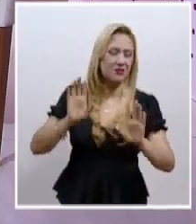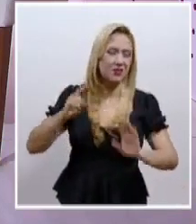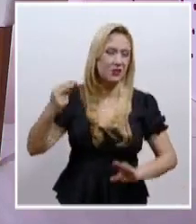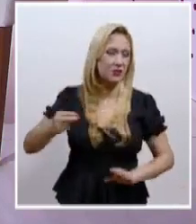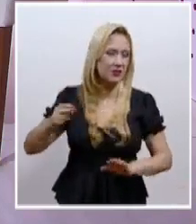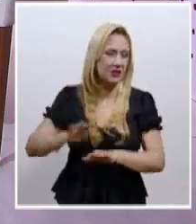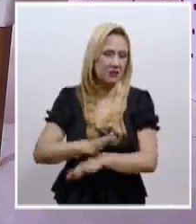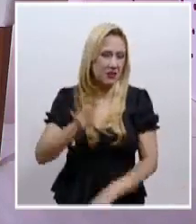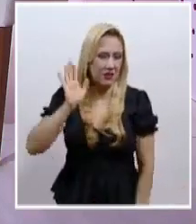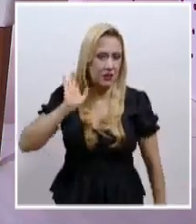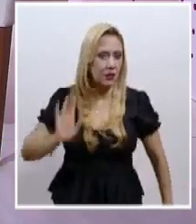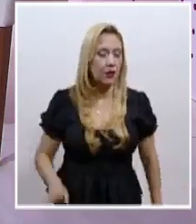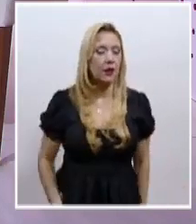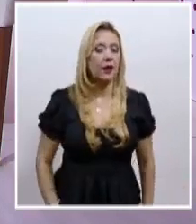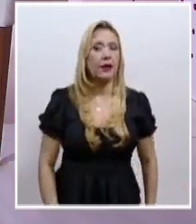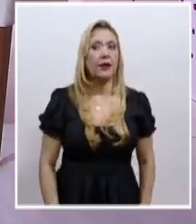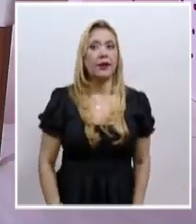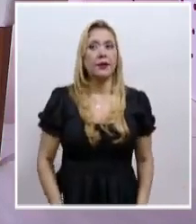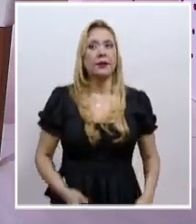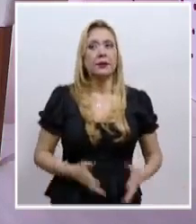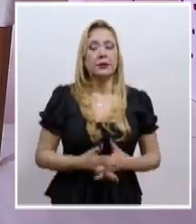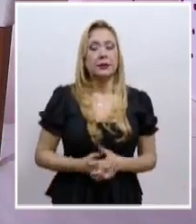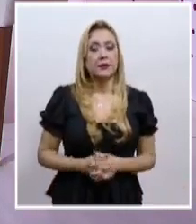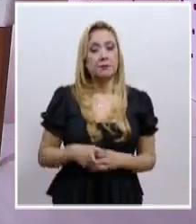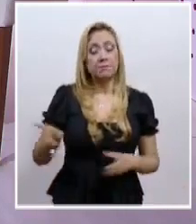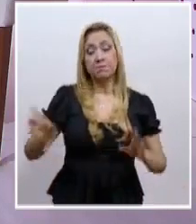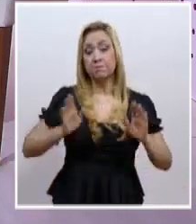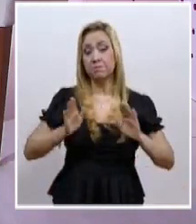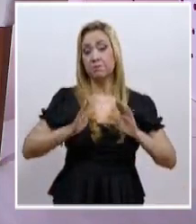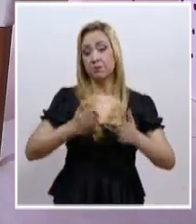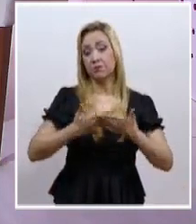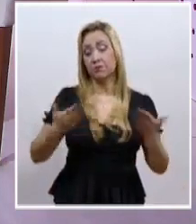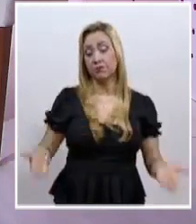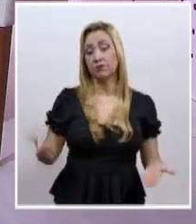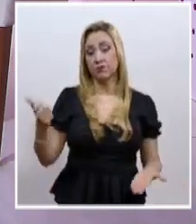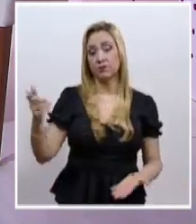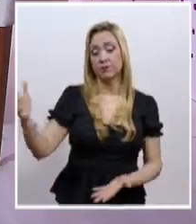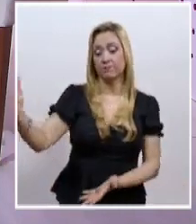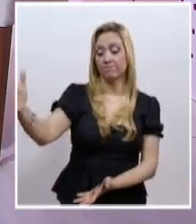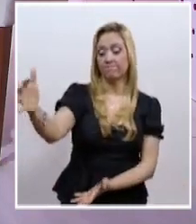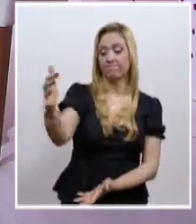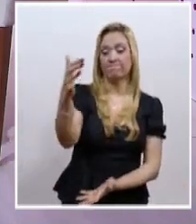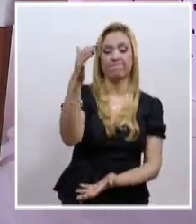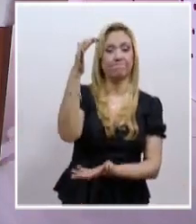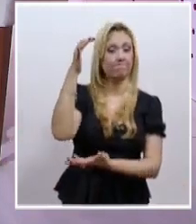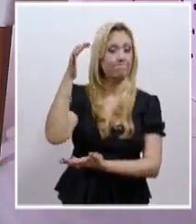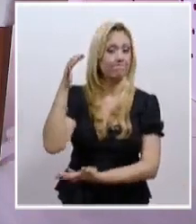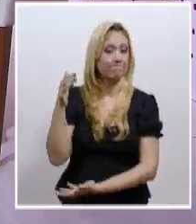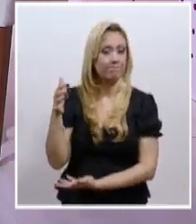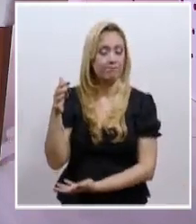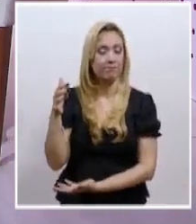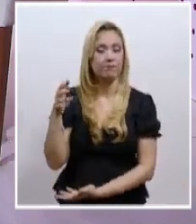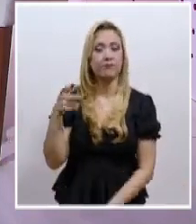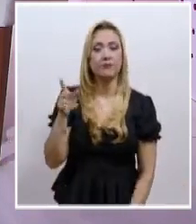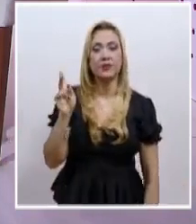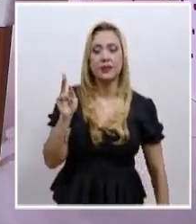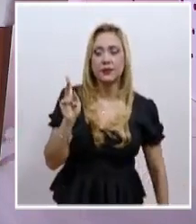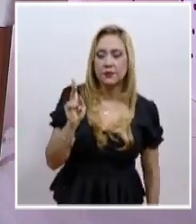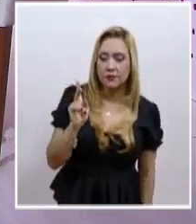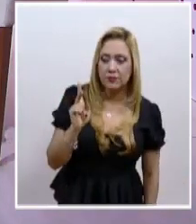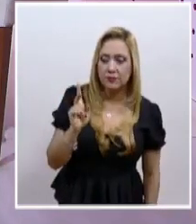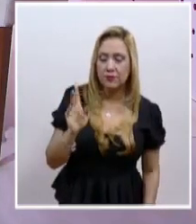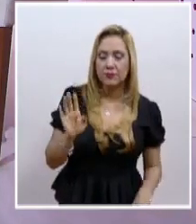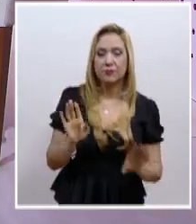Pero podrá decirse que las Fuerzas Armadas ahora tendrán gran parte del gasto de la infraestructura, pero no encontramos los